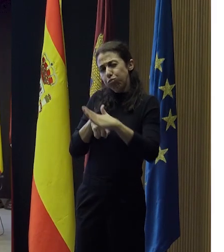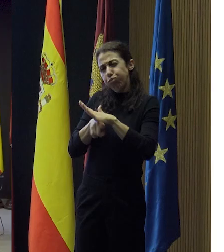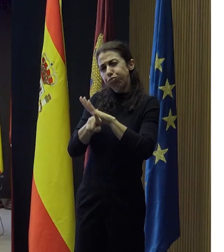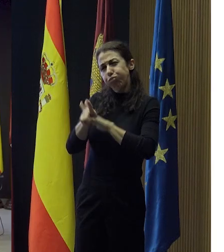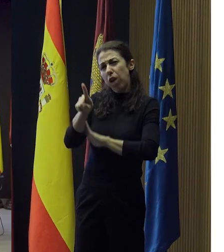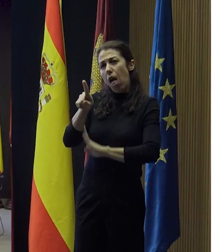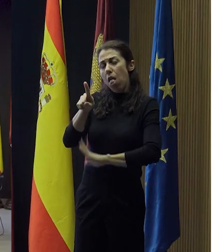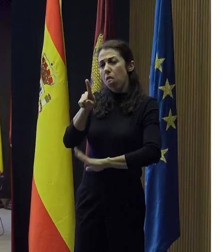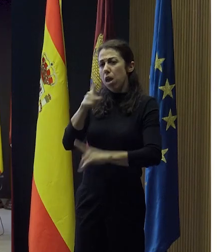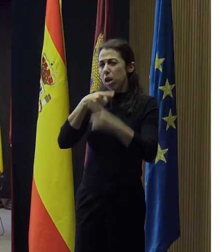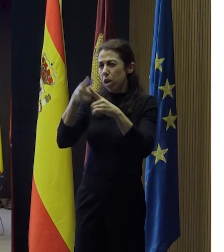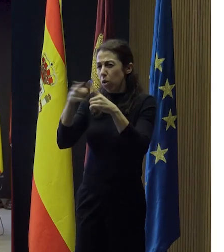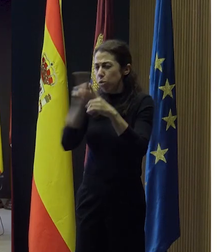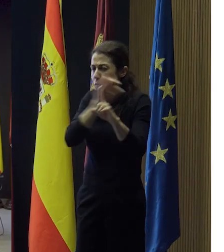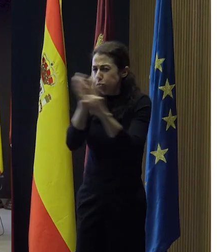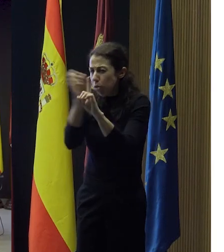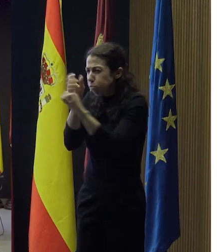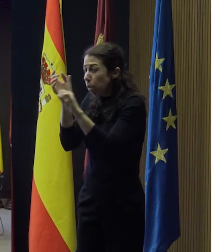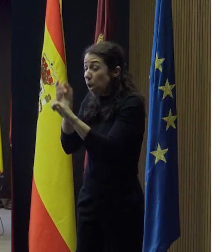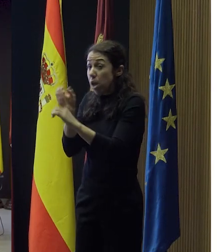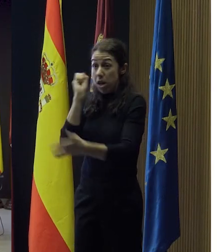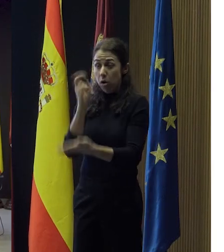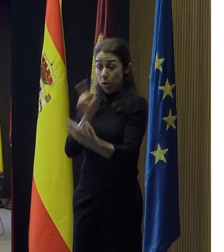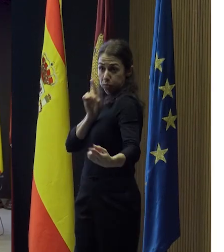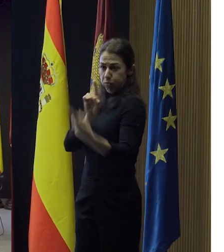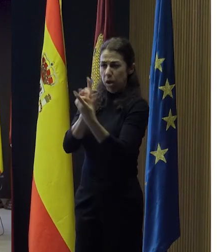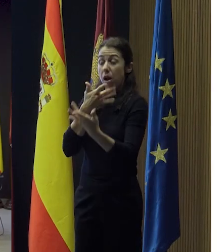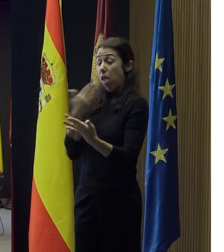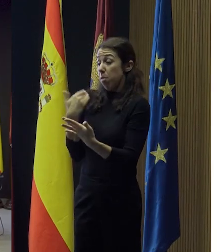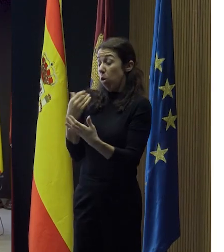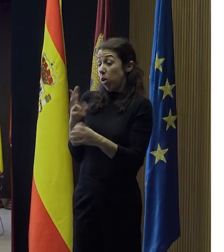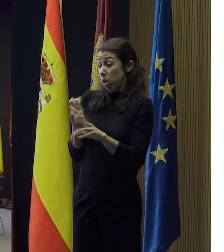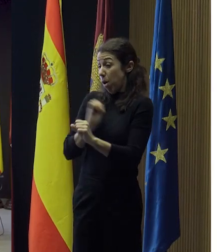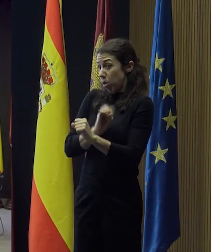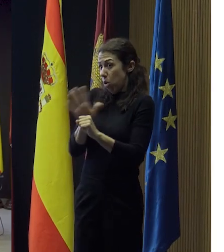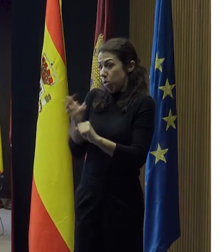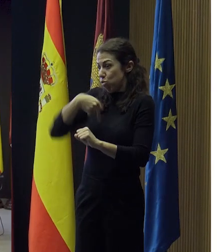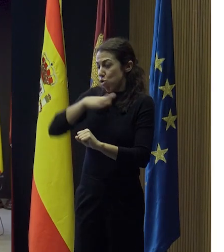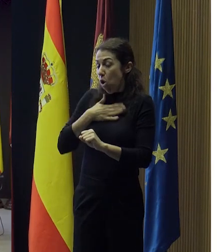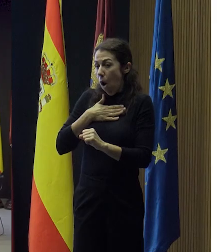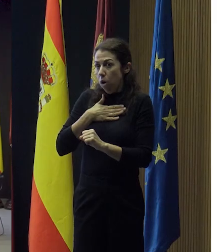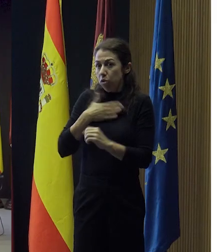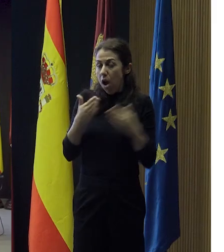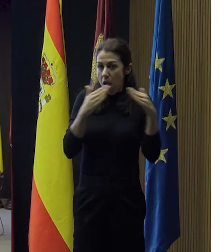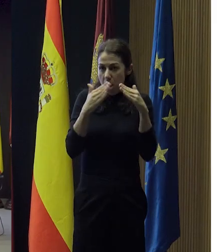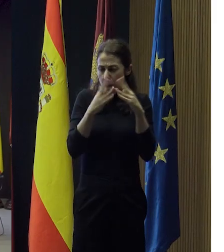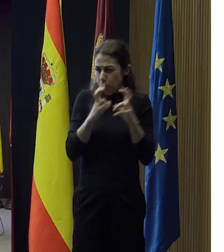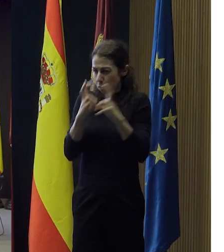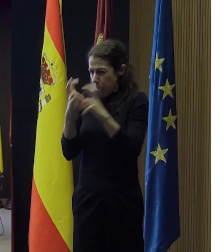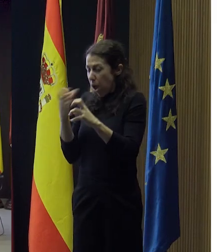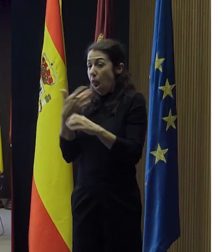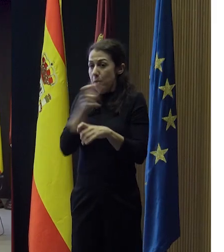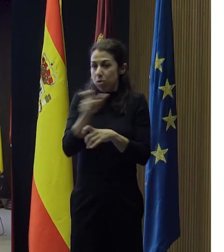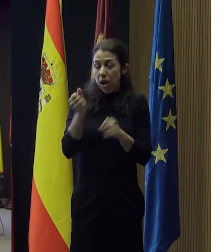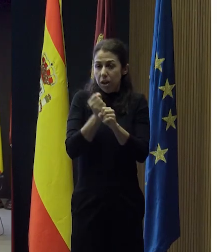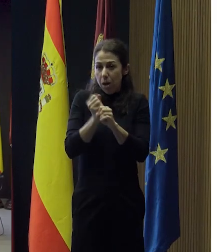de redescubrir nuevas cosas y de enfrentarnos a los retos. Hace muy poco con el COVID estábamos todos encerrados y la gente que